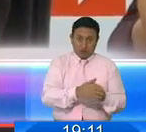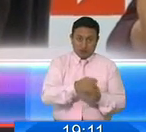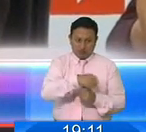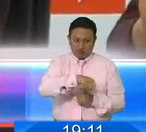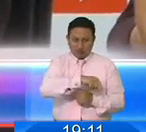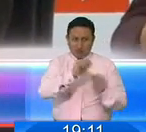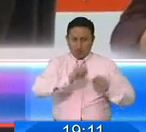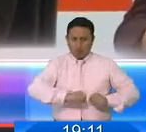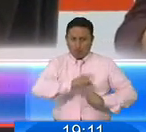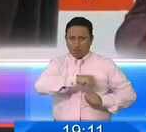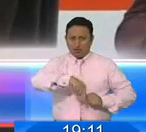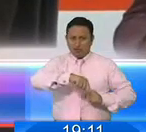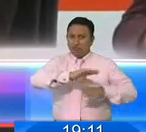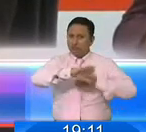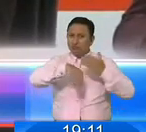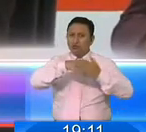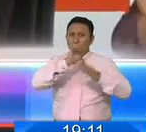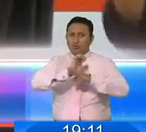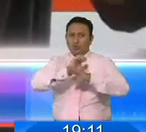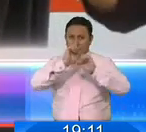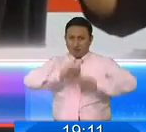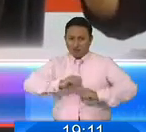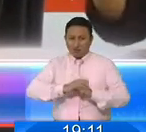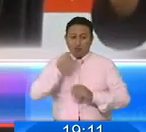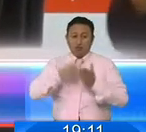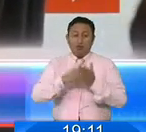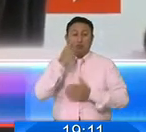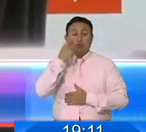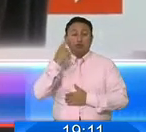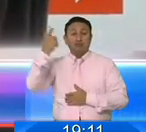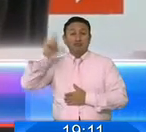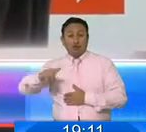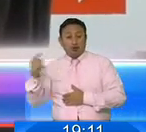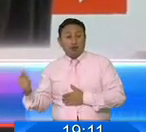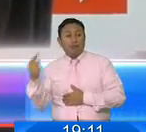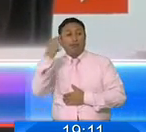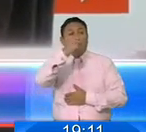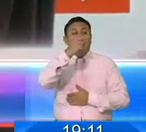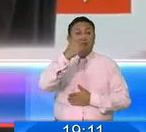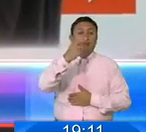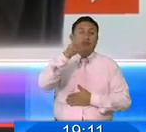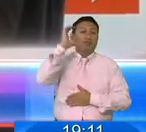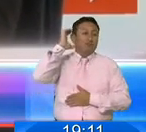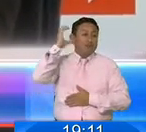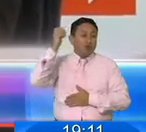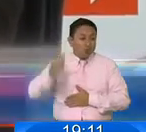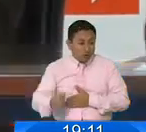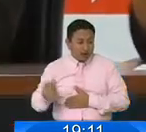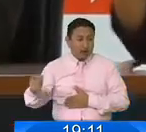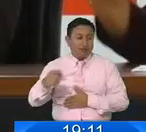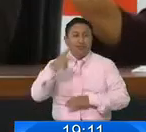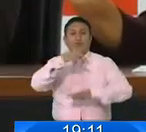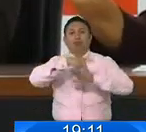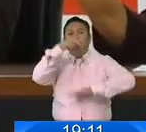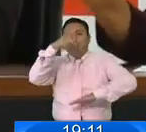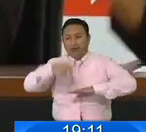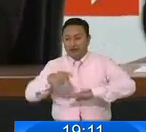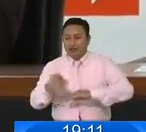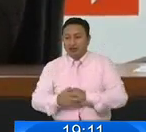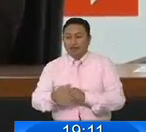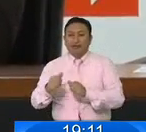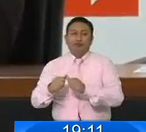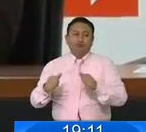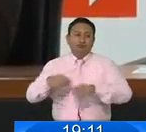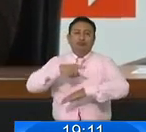expertos en cada rincón y no tengamos que mandar pruebas de loja para los médicos legistas en cuenta que no tengamos que mandar pruebas de una